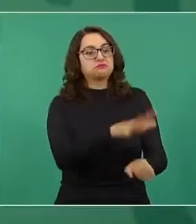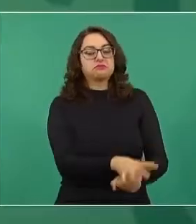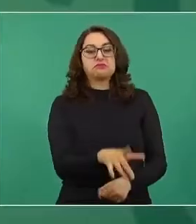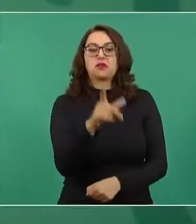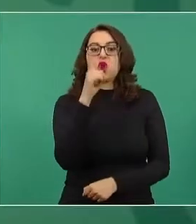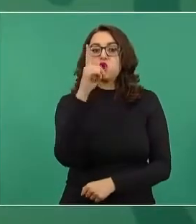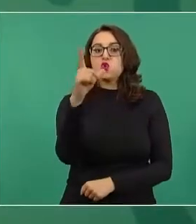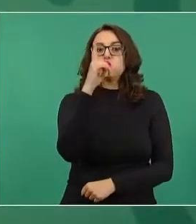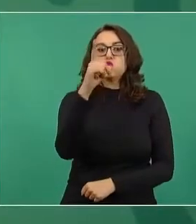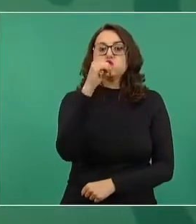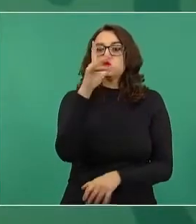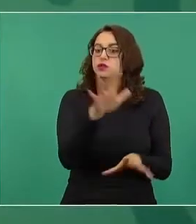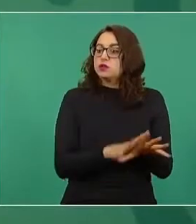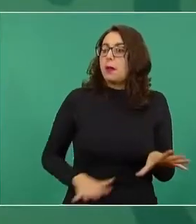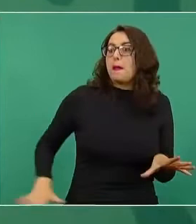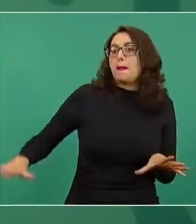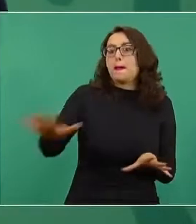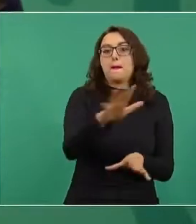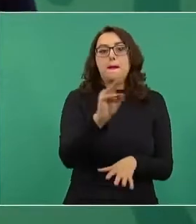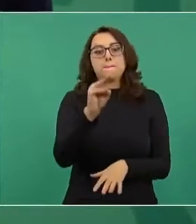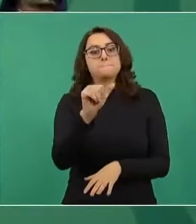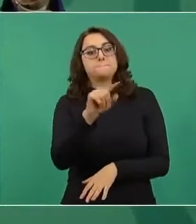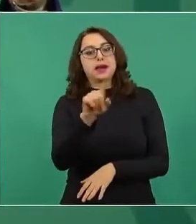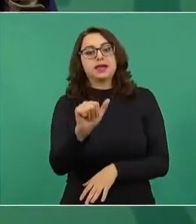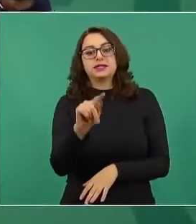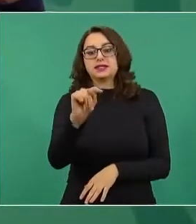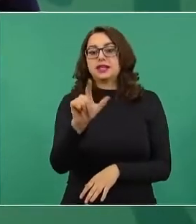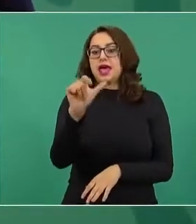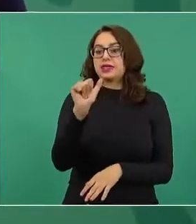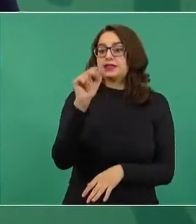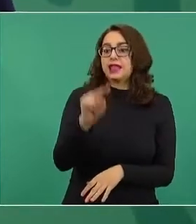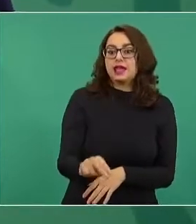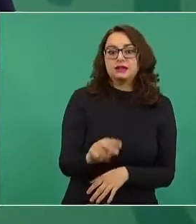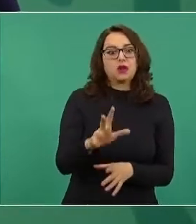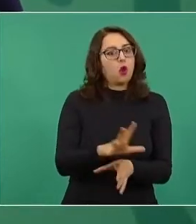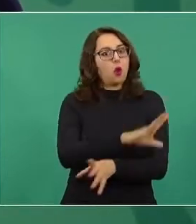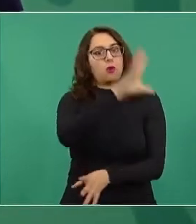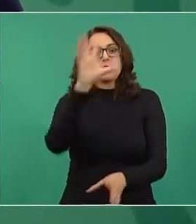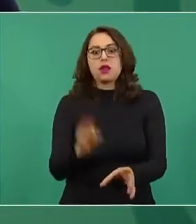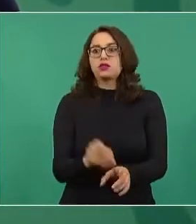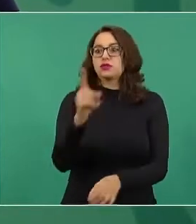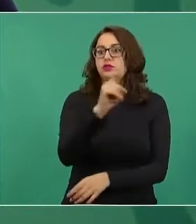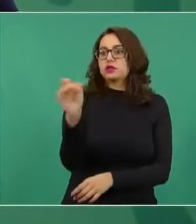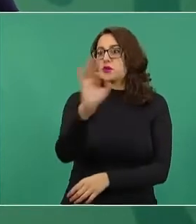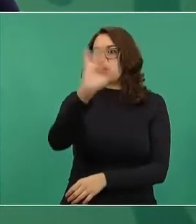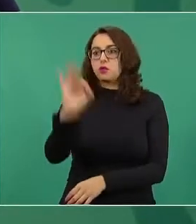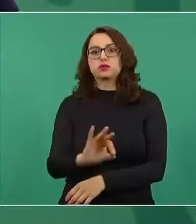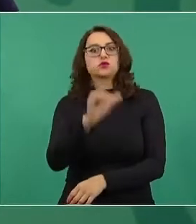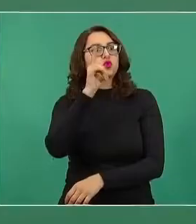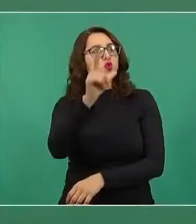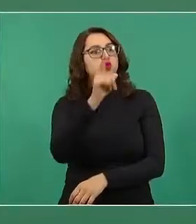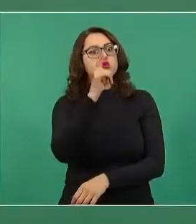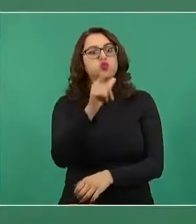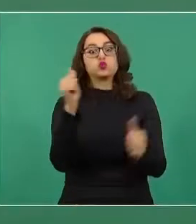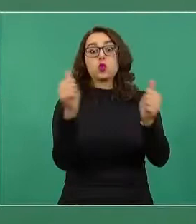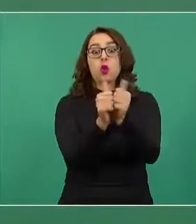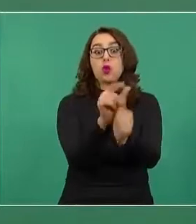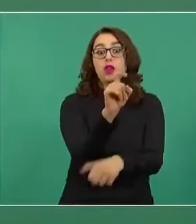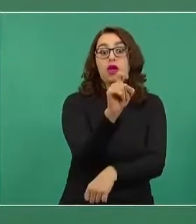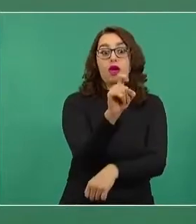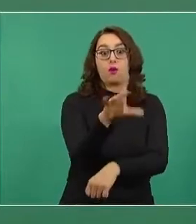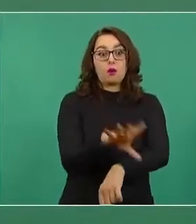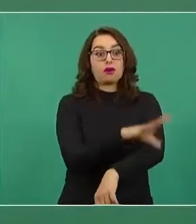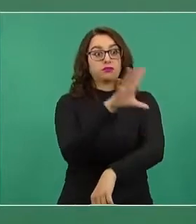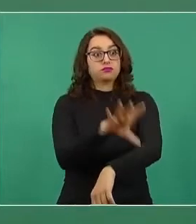todo Mazatlán. Santa María sí, ya se está contemplando, o sea, no solo